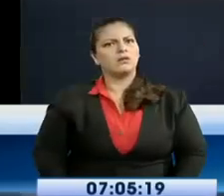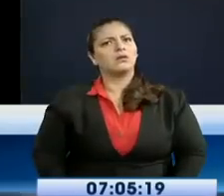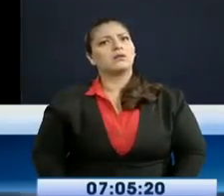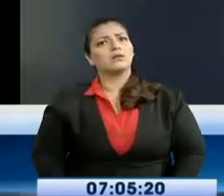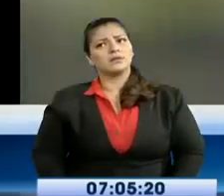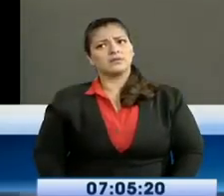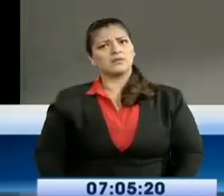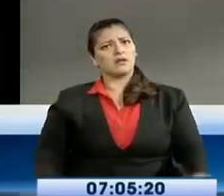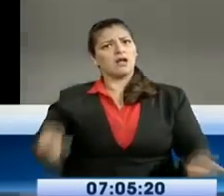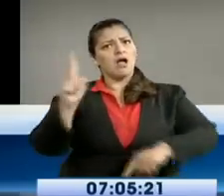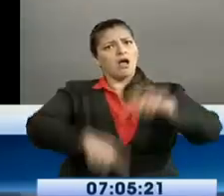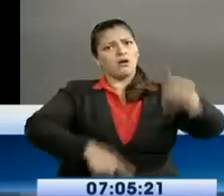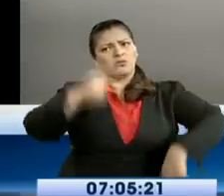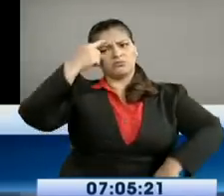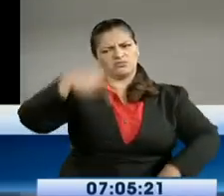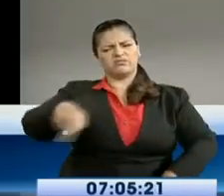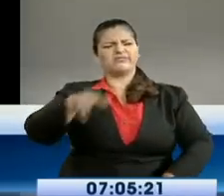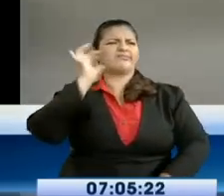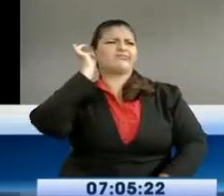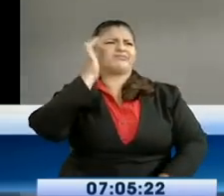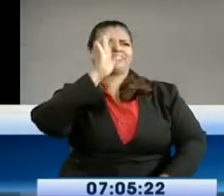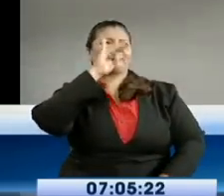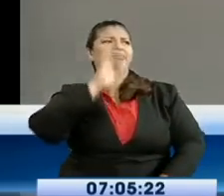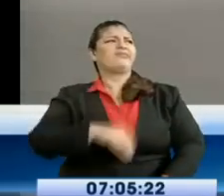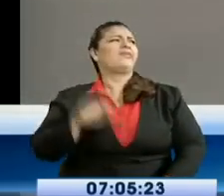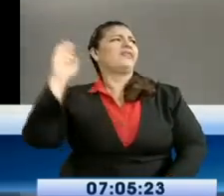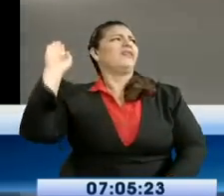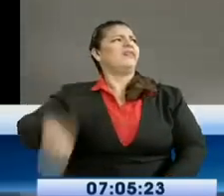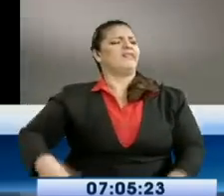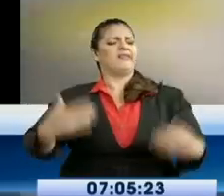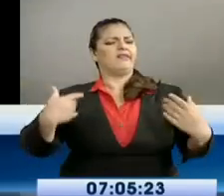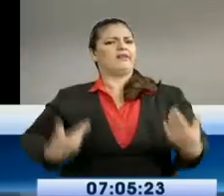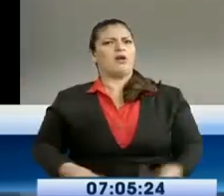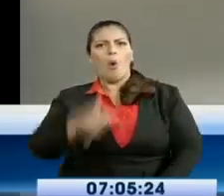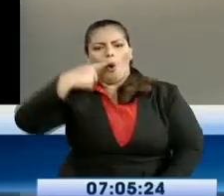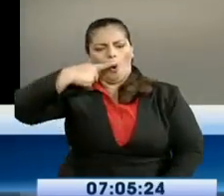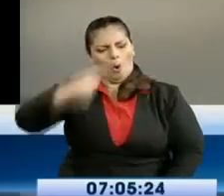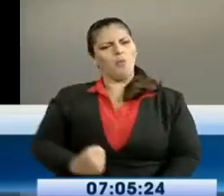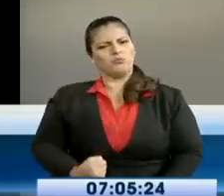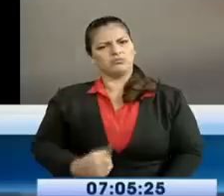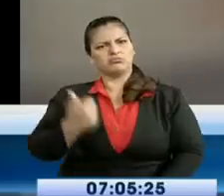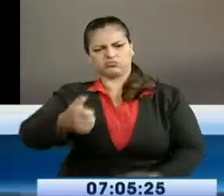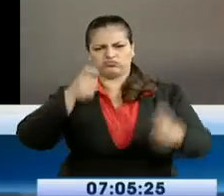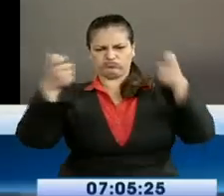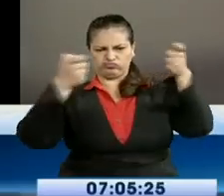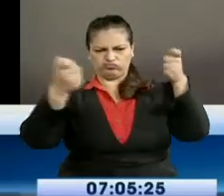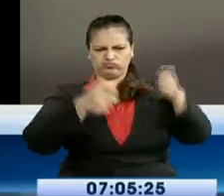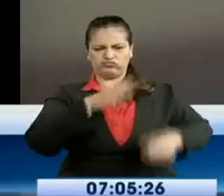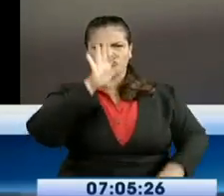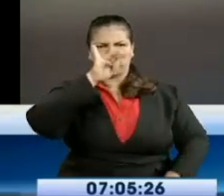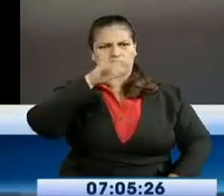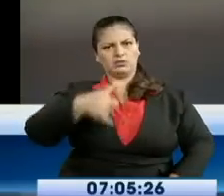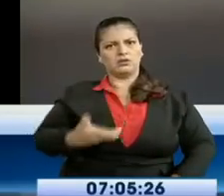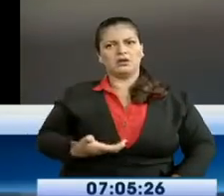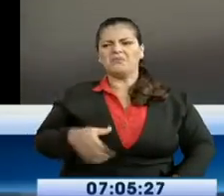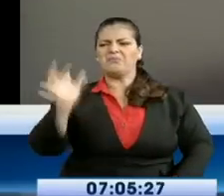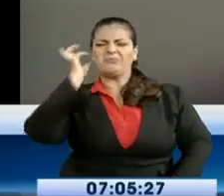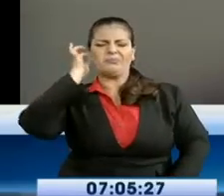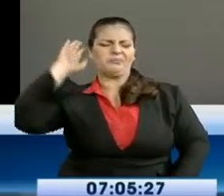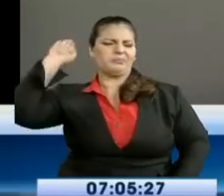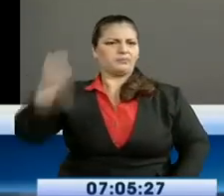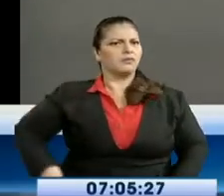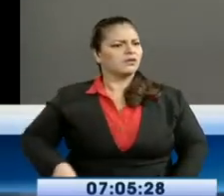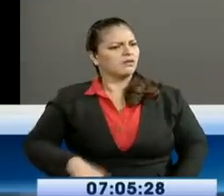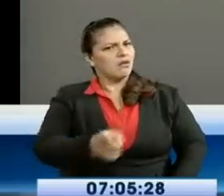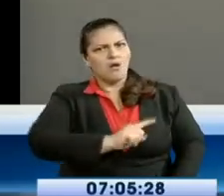es autoridad, o no, no que sabe por nada, llevar el o uniforme un no sabe dónde está no se parada. Preparó. Está equivocado, para eso fueron capacitados.